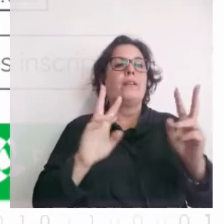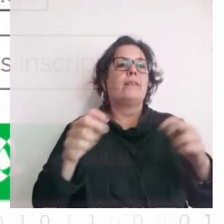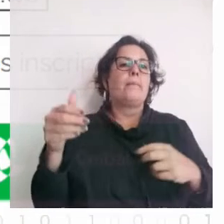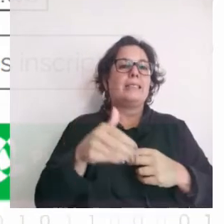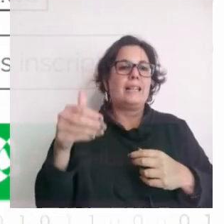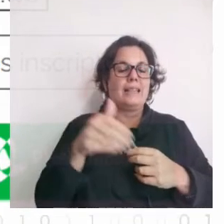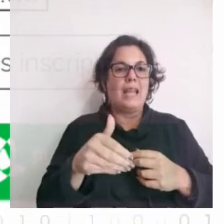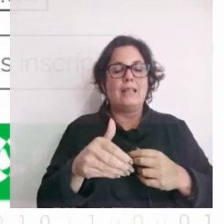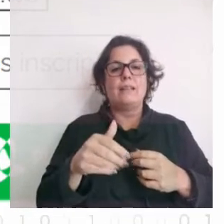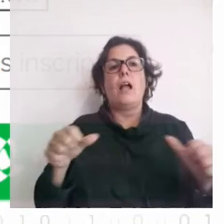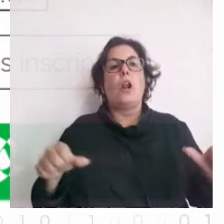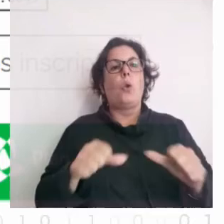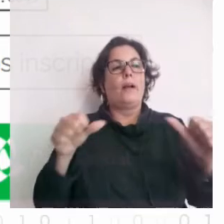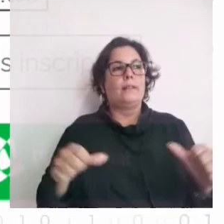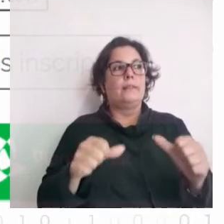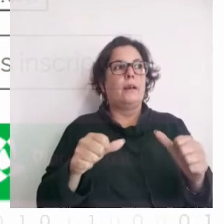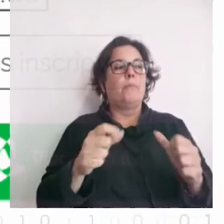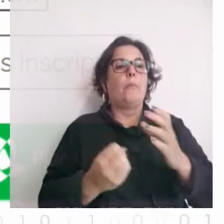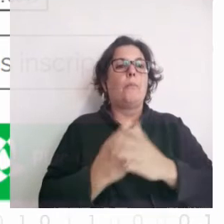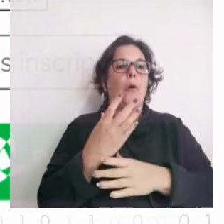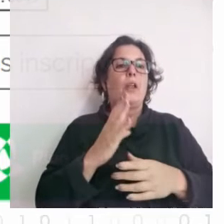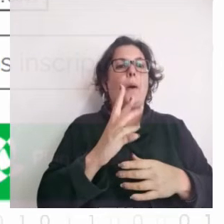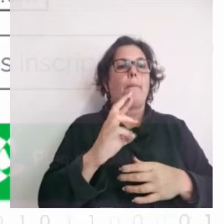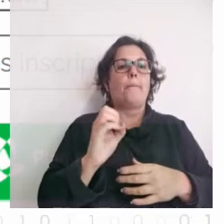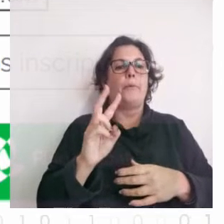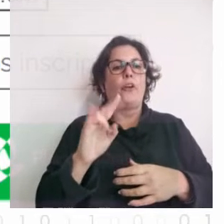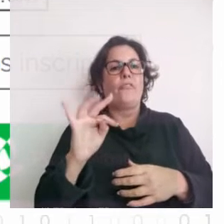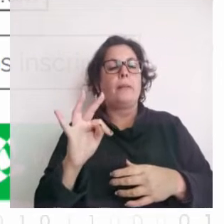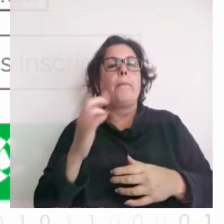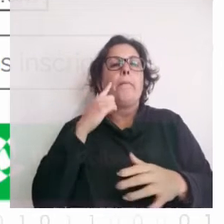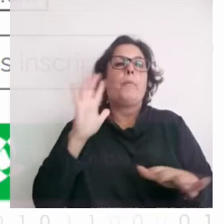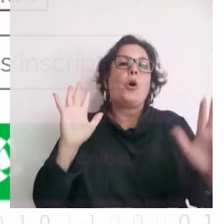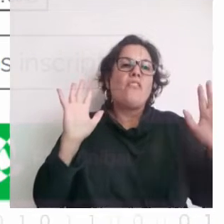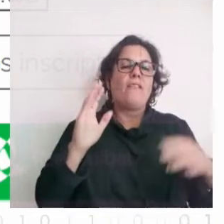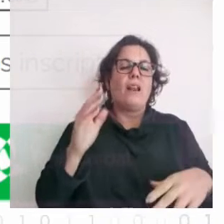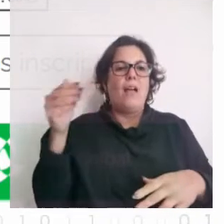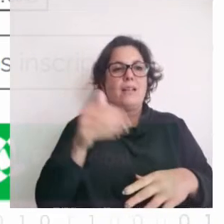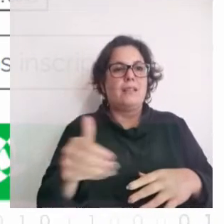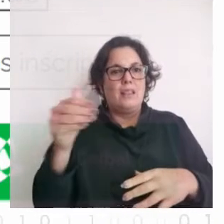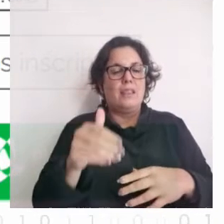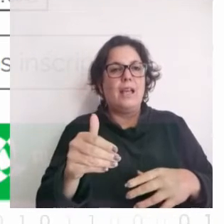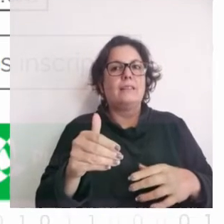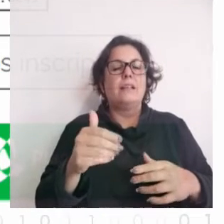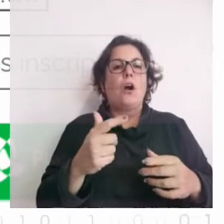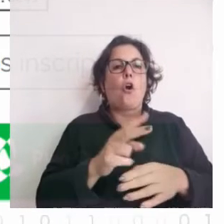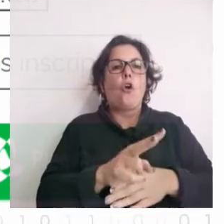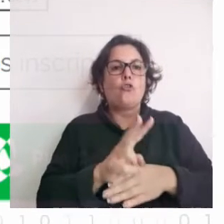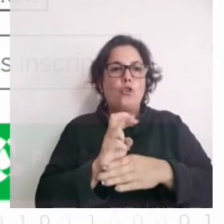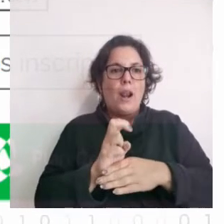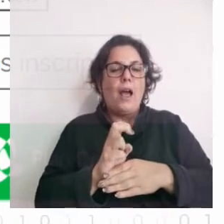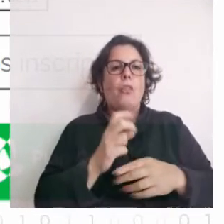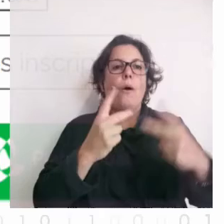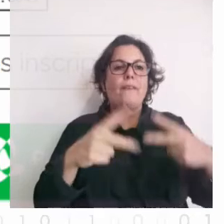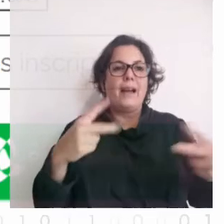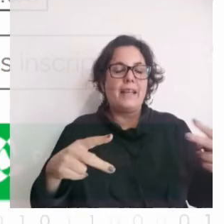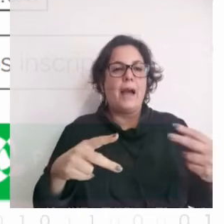Esto lo hacemos usando el modelo Probit, mirando la probabilidad de asistencia, controlado por estas variables de